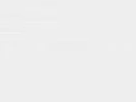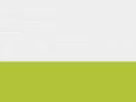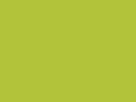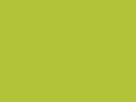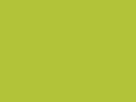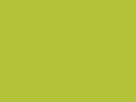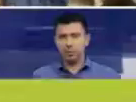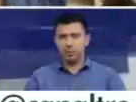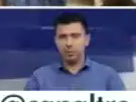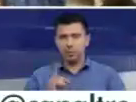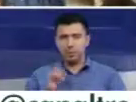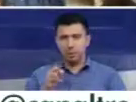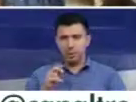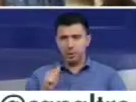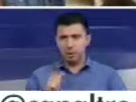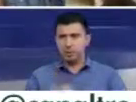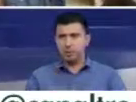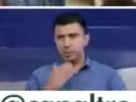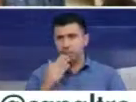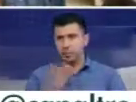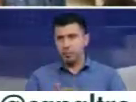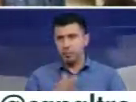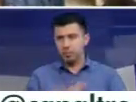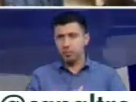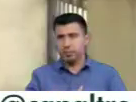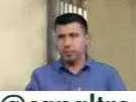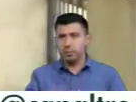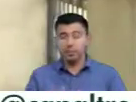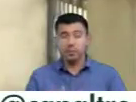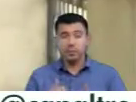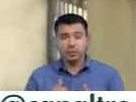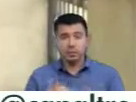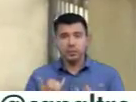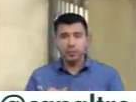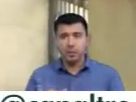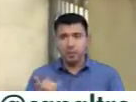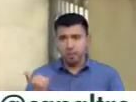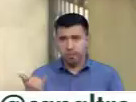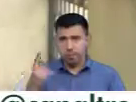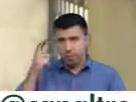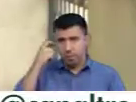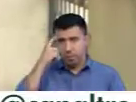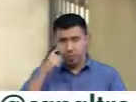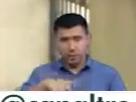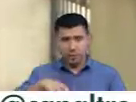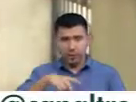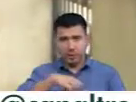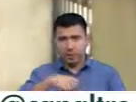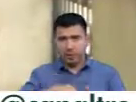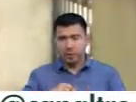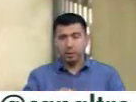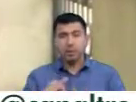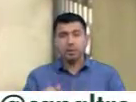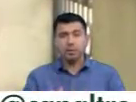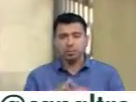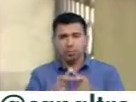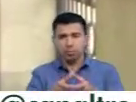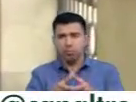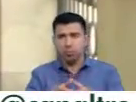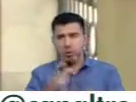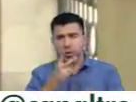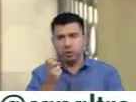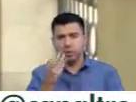canaltro.com. Buenas tardes, Lisset, así es, me encuentro en este momento en la gobernación de Santander, donde se está entregando